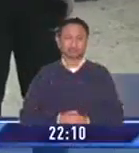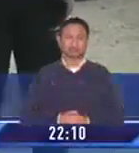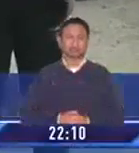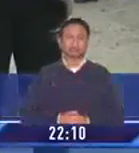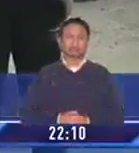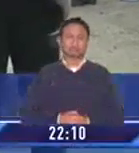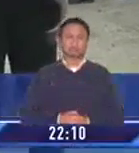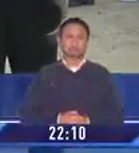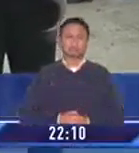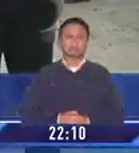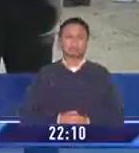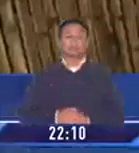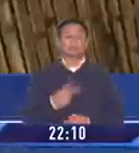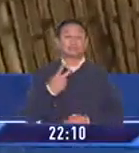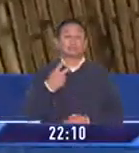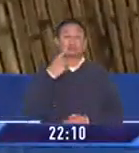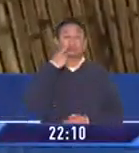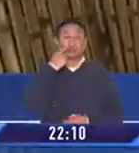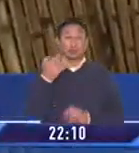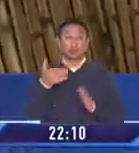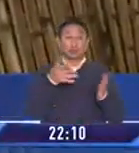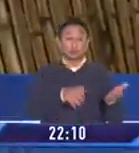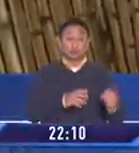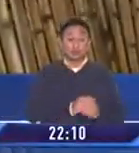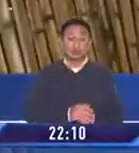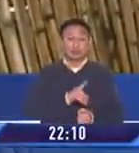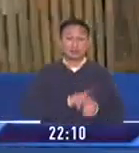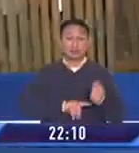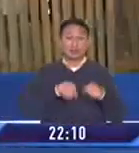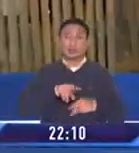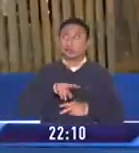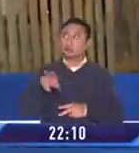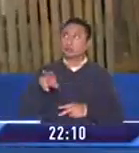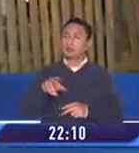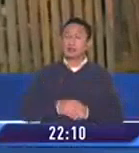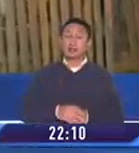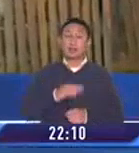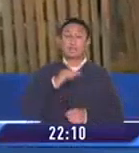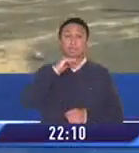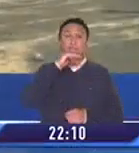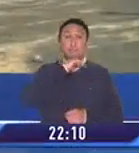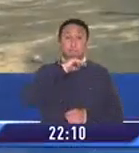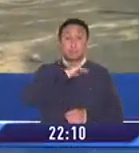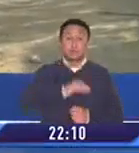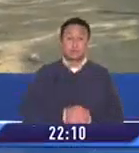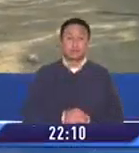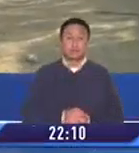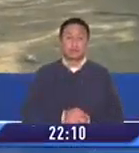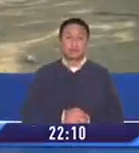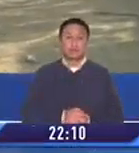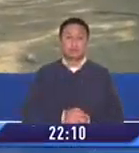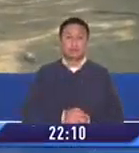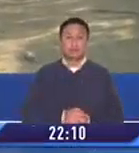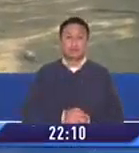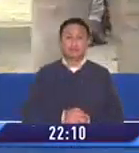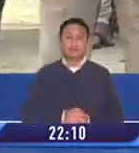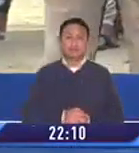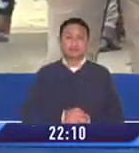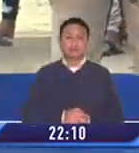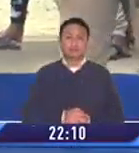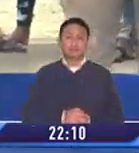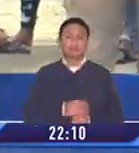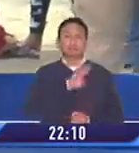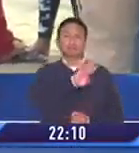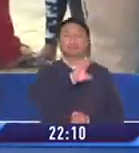2 hombres fueron asesinados frente a sus hijos en la provincia de Manabí. En Montecristi, Agustín Ramón Franco Reyes, de